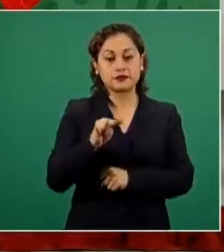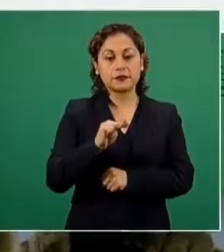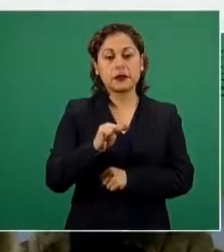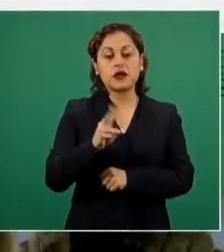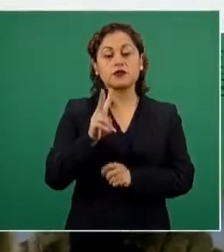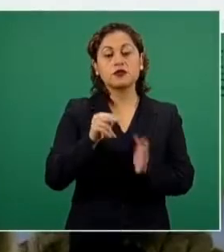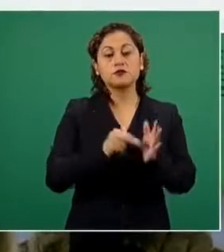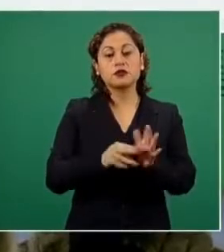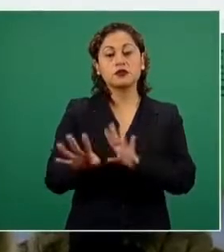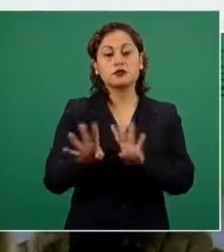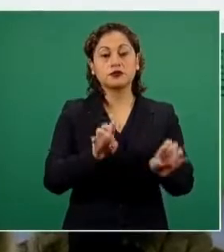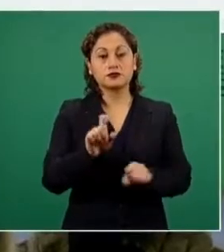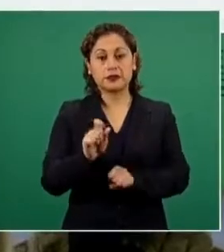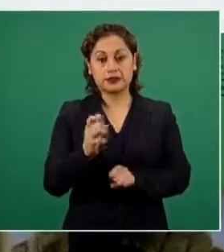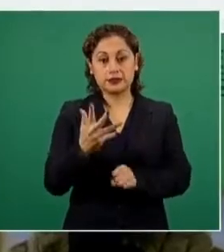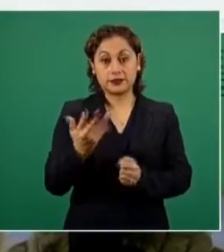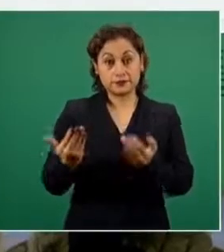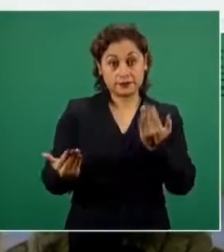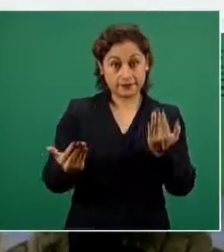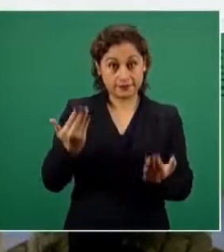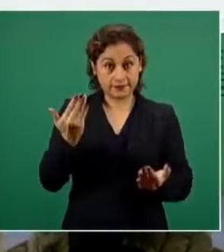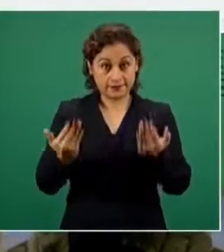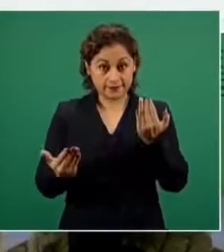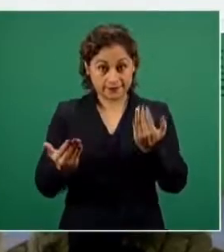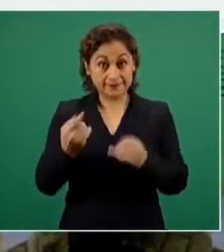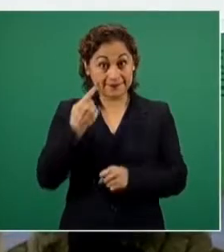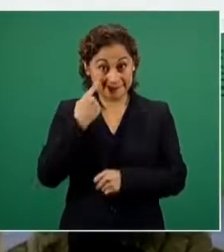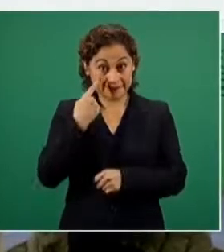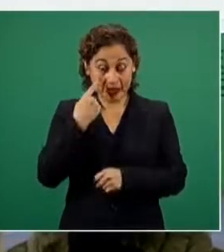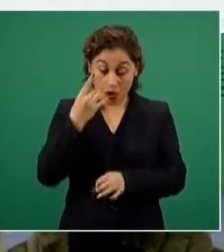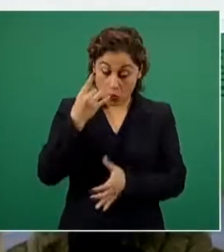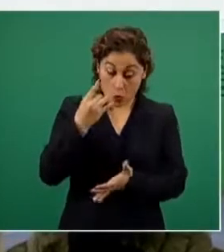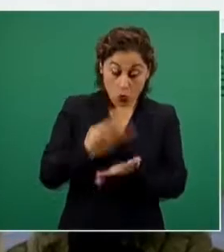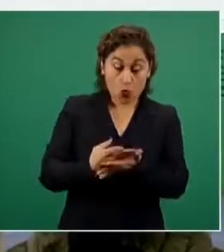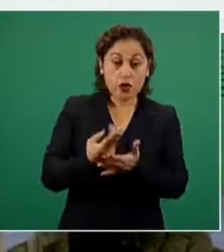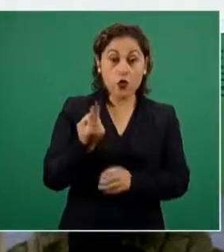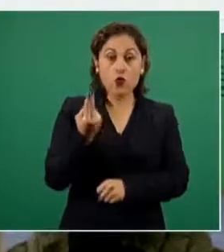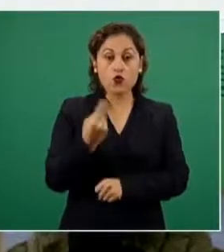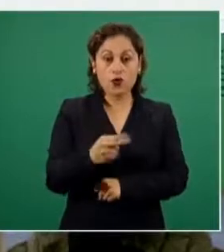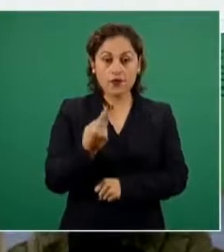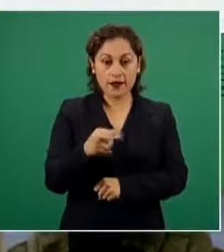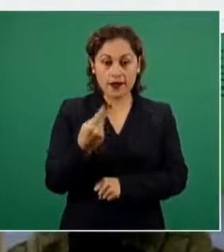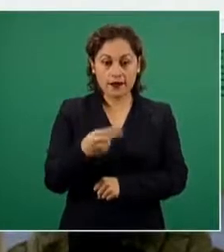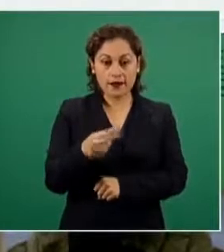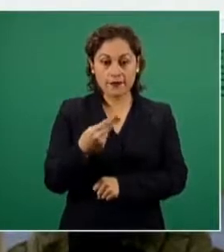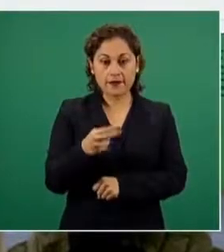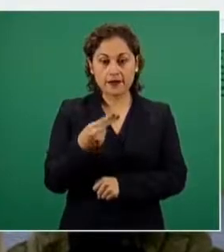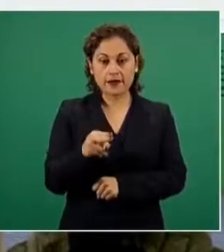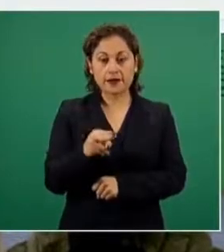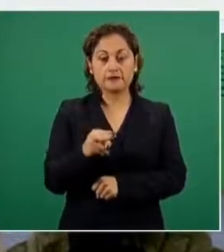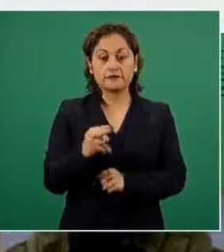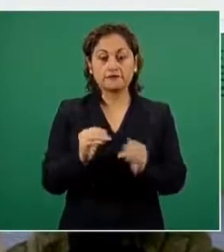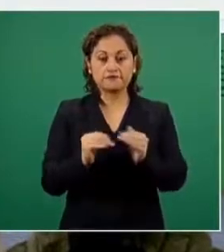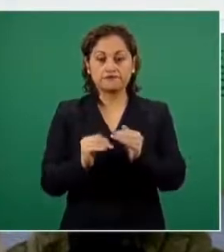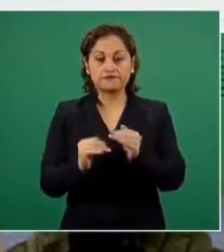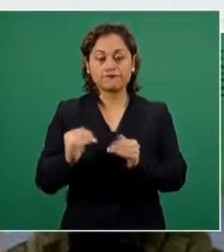2,925. Solo en noviembre, ya confirmado, hubo un